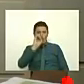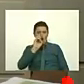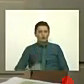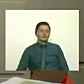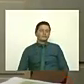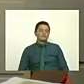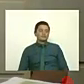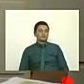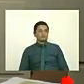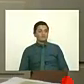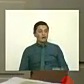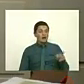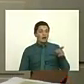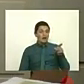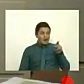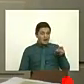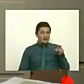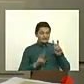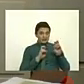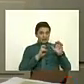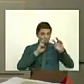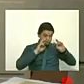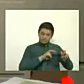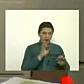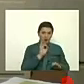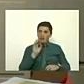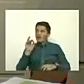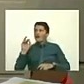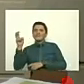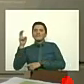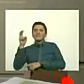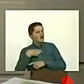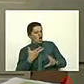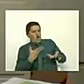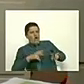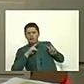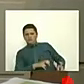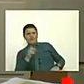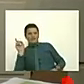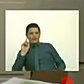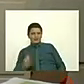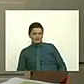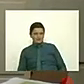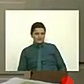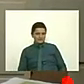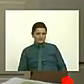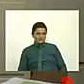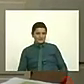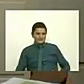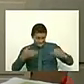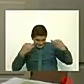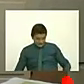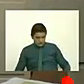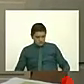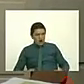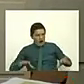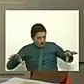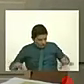Esto no ha sido investigado por la Fiscalía, no quiso, y se entiende. Si es que el que propone la acción